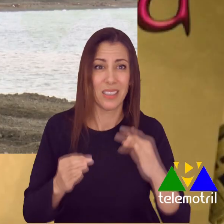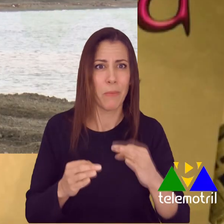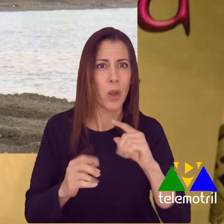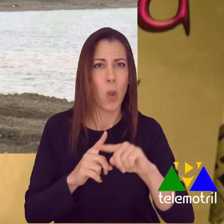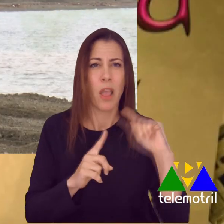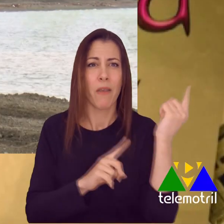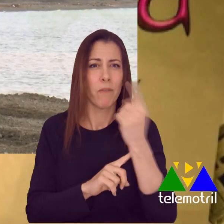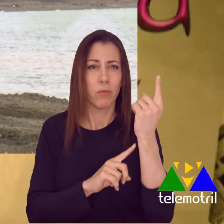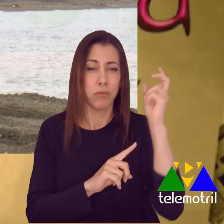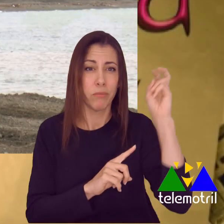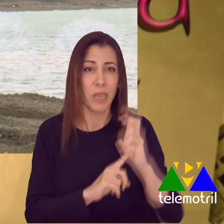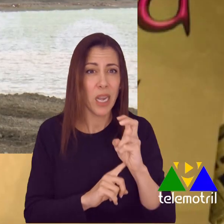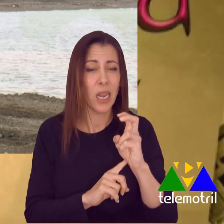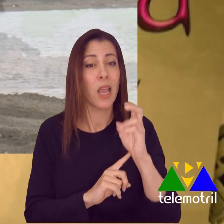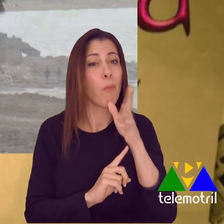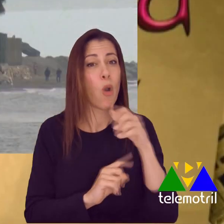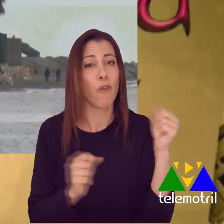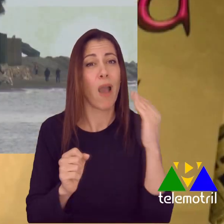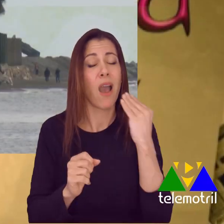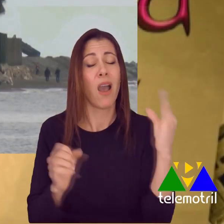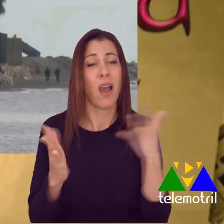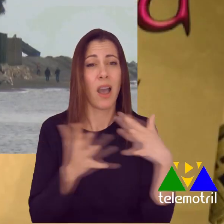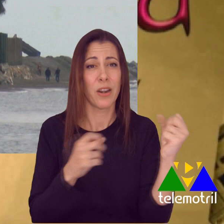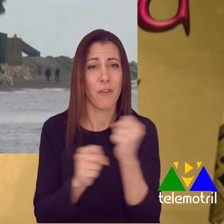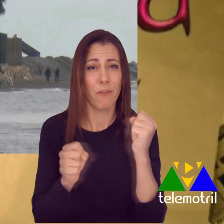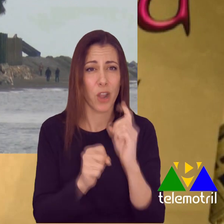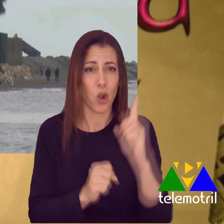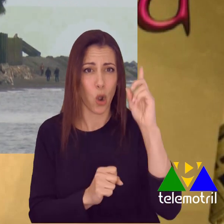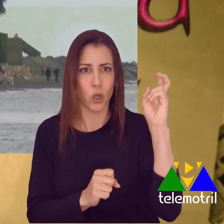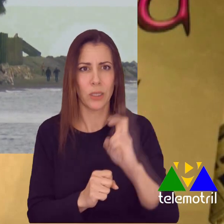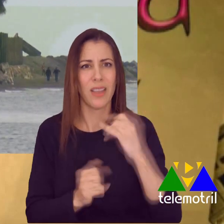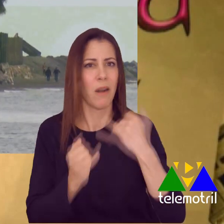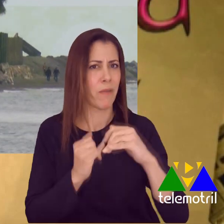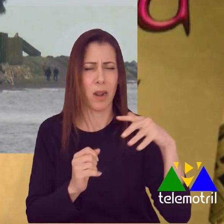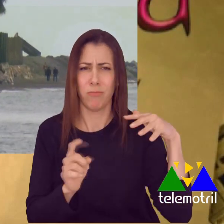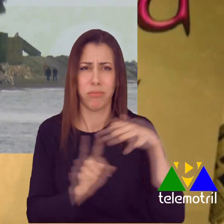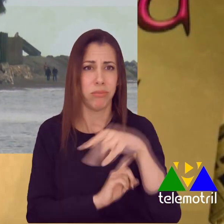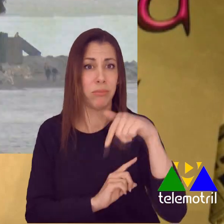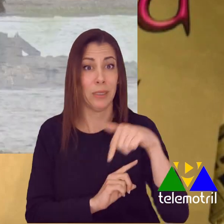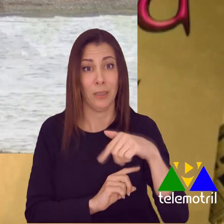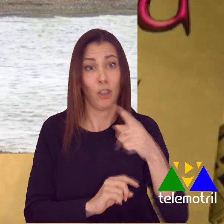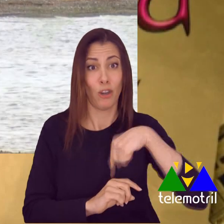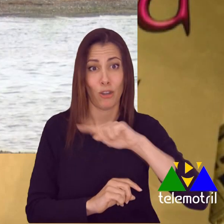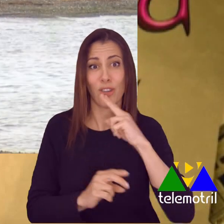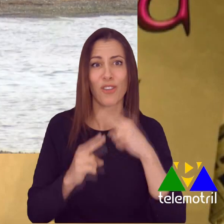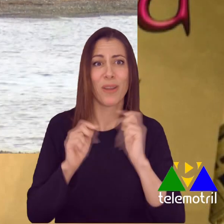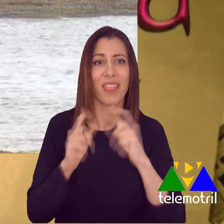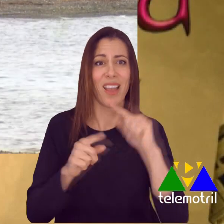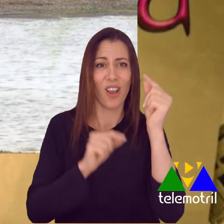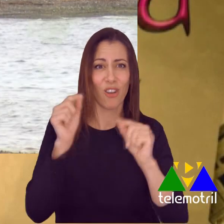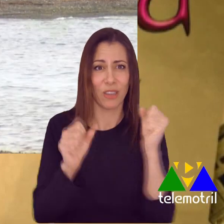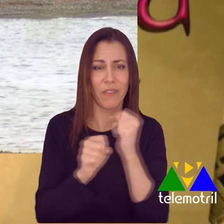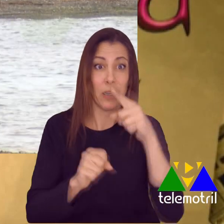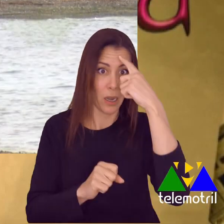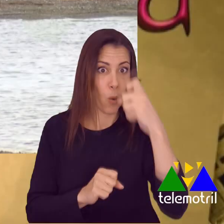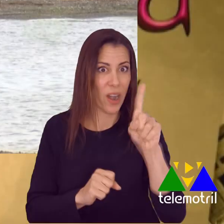baja, penetra aire frío del norte y automáticamente las lluvias, las tormentas, de lo que nosotros llamamos gota fría. Nos podemos acordar todo